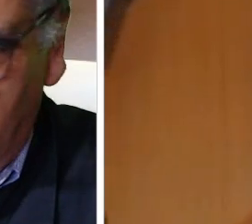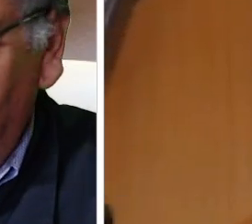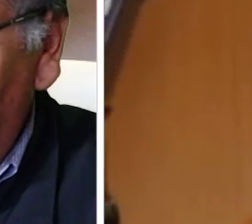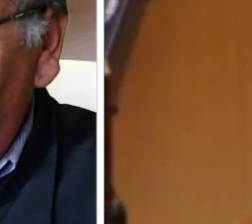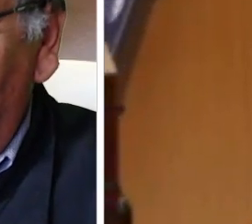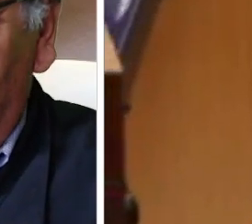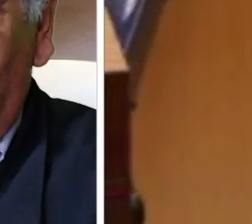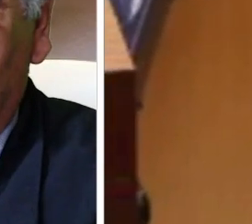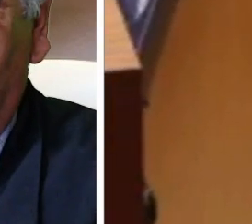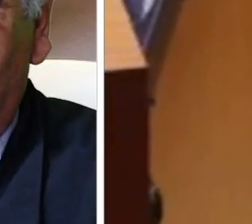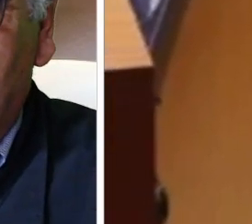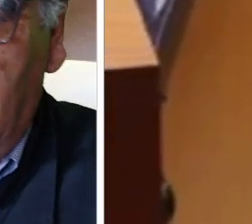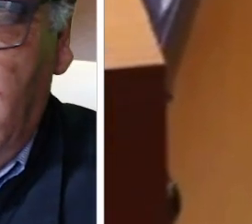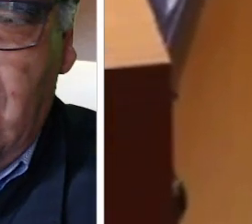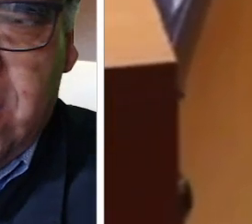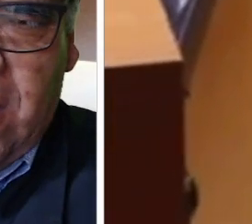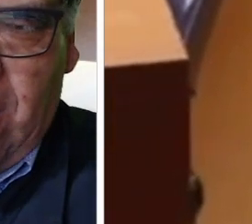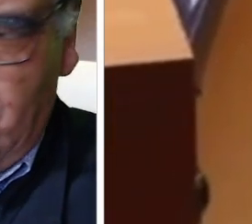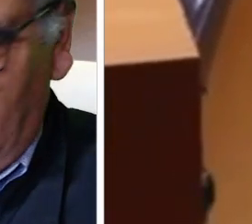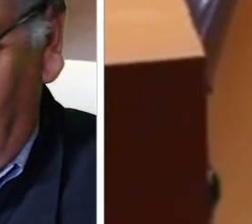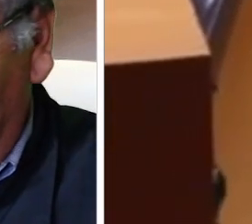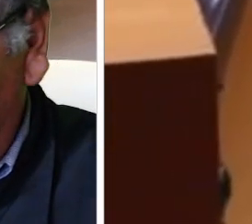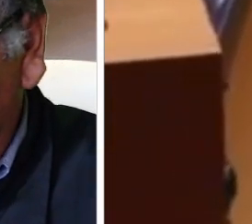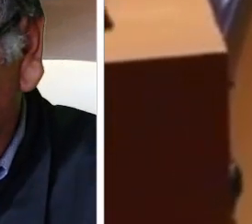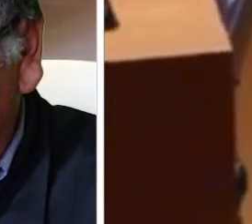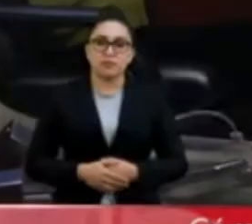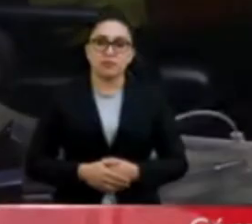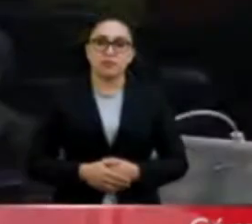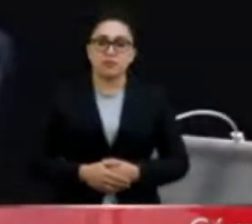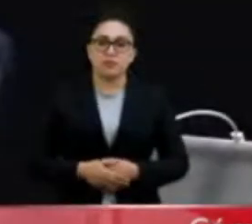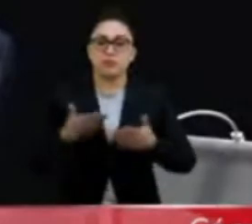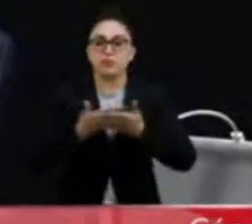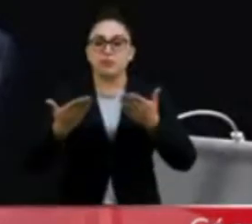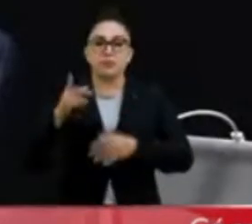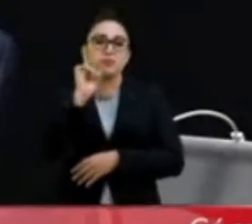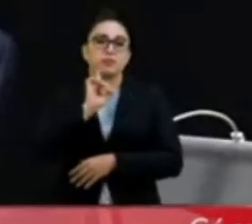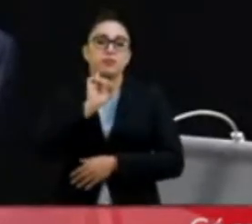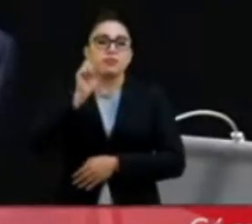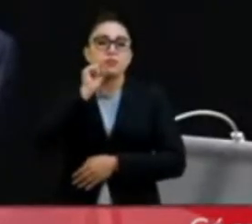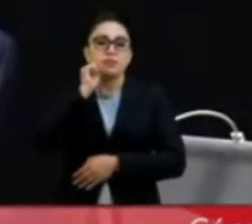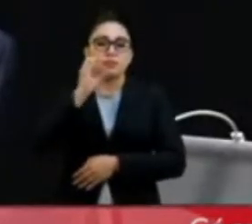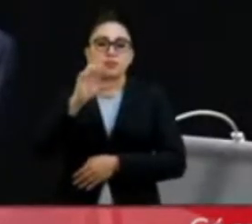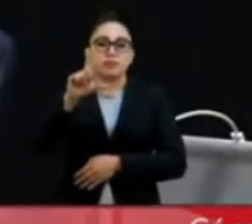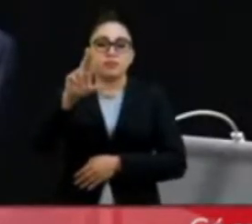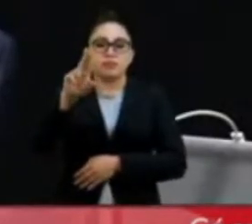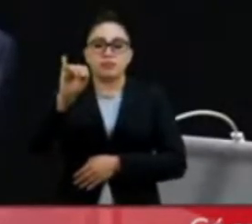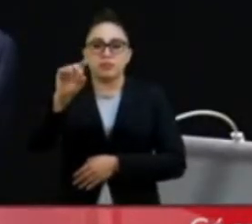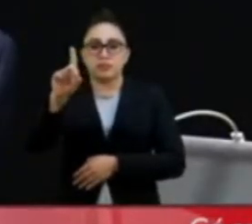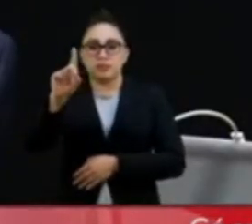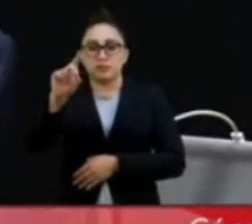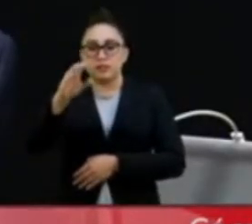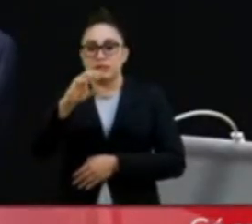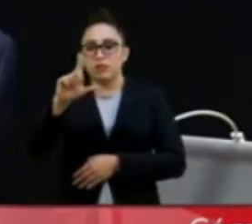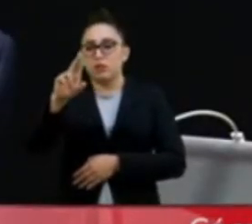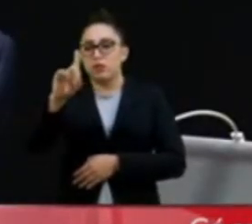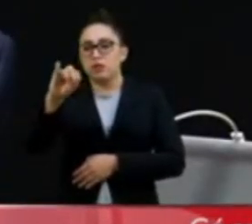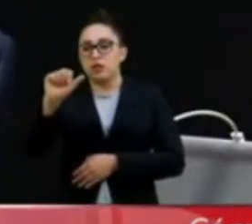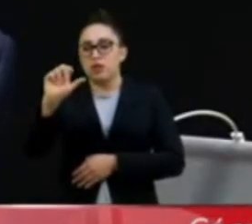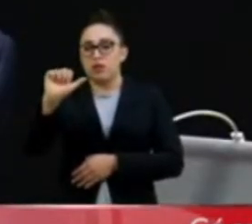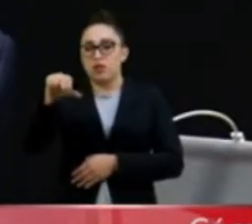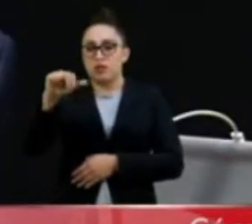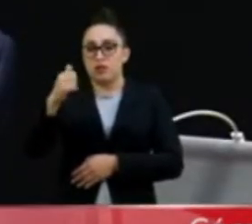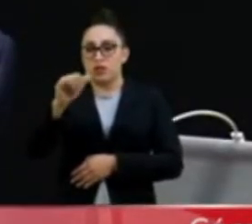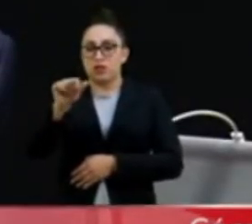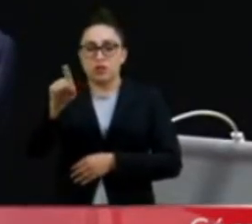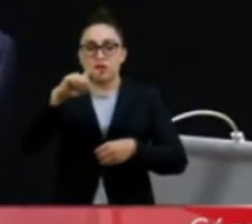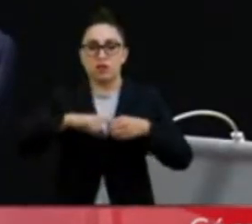aliados. Amigos, vamos a ir a este debate. La senadora Claudia Edith Anaya Mota, del Grupo Parlamentario